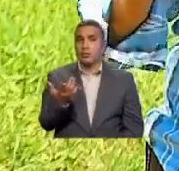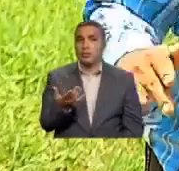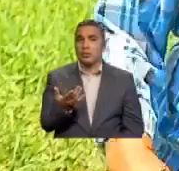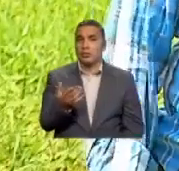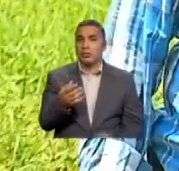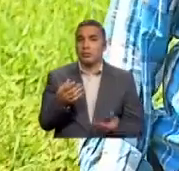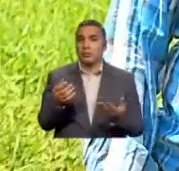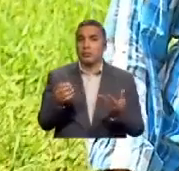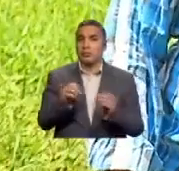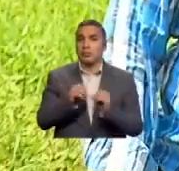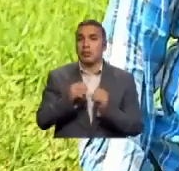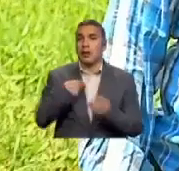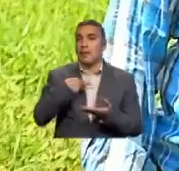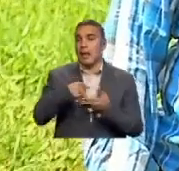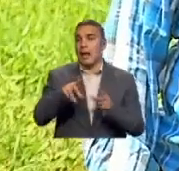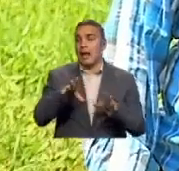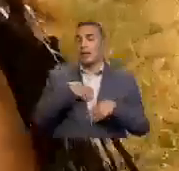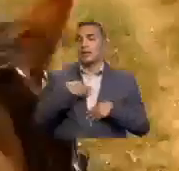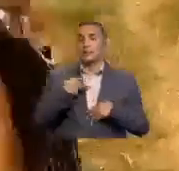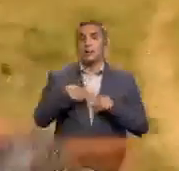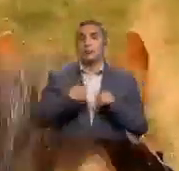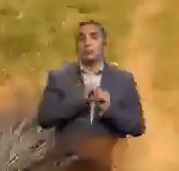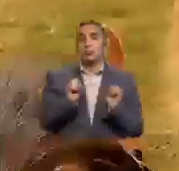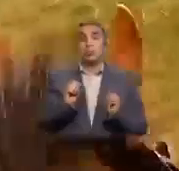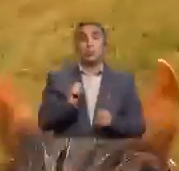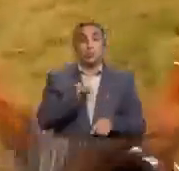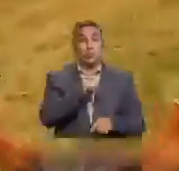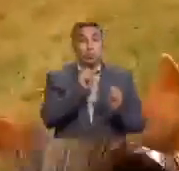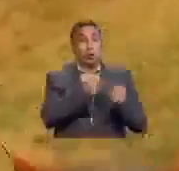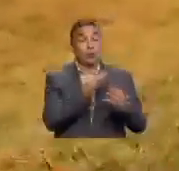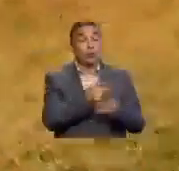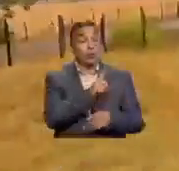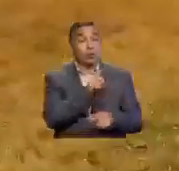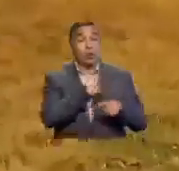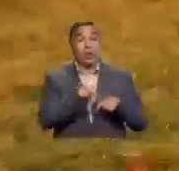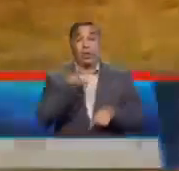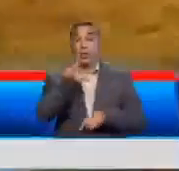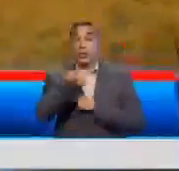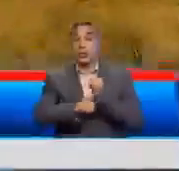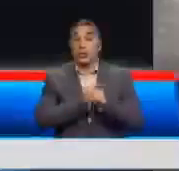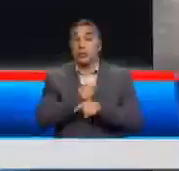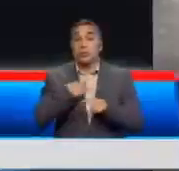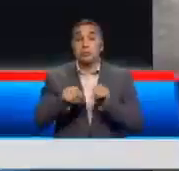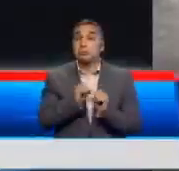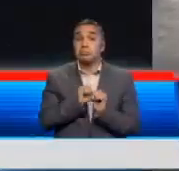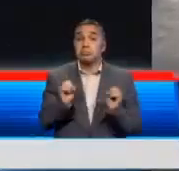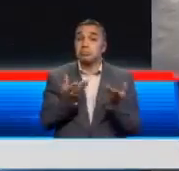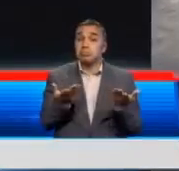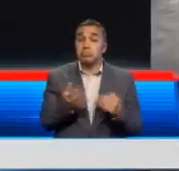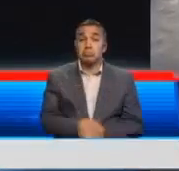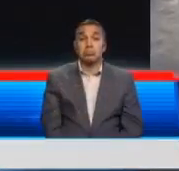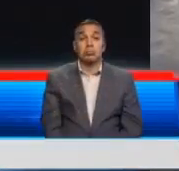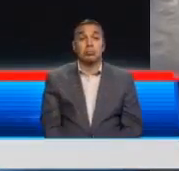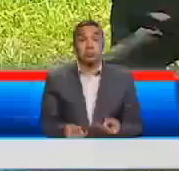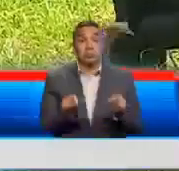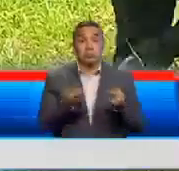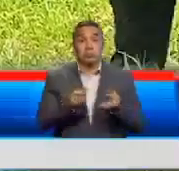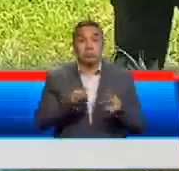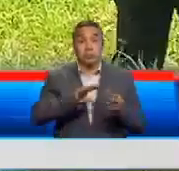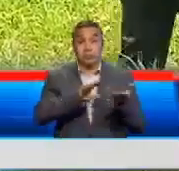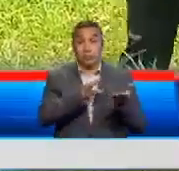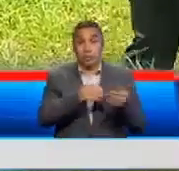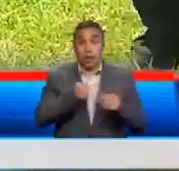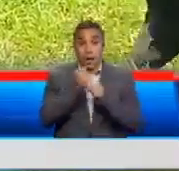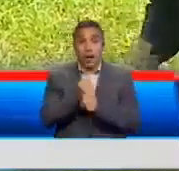hasta la vez no les ha pagado. El aprendido pudo haber estado de 1 a 3 años en prisión, pero eso no ocurrió. Además de faenar a sus